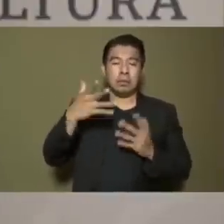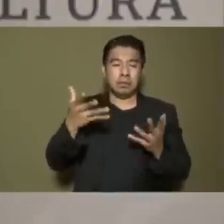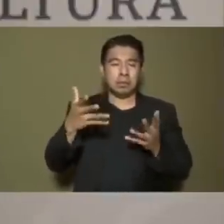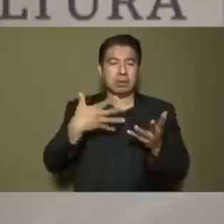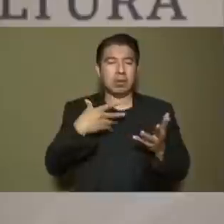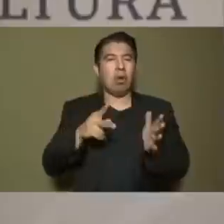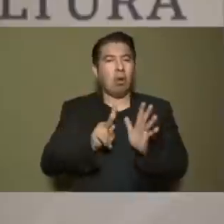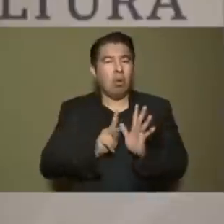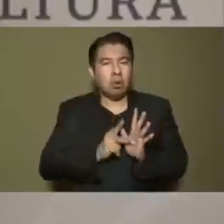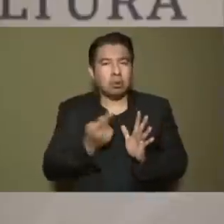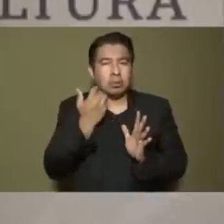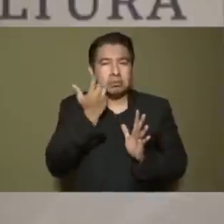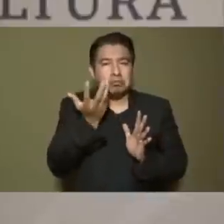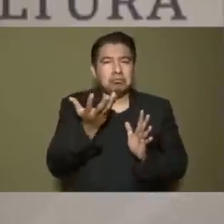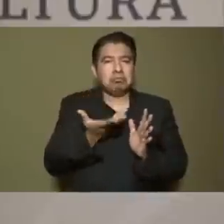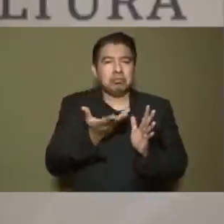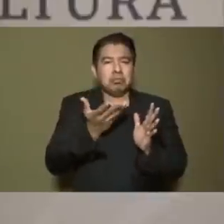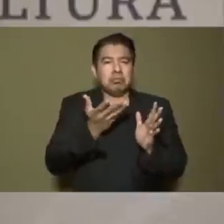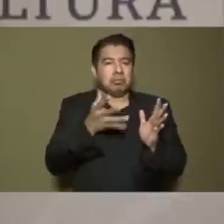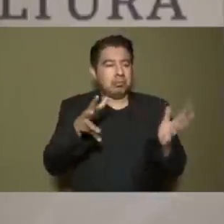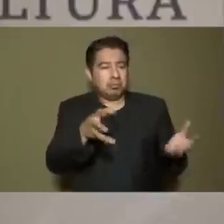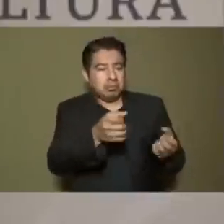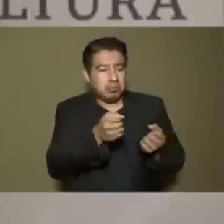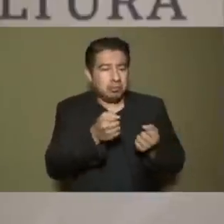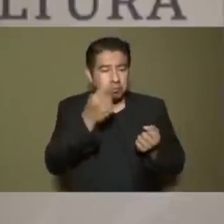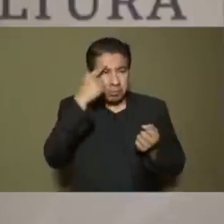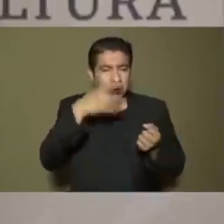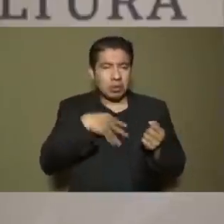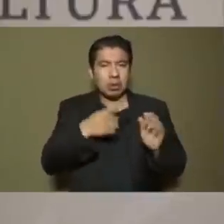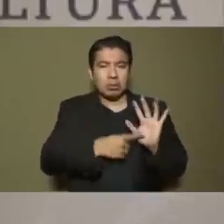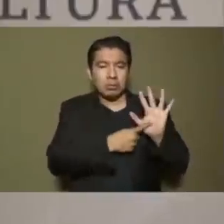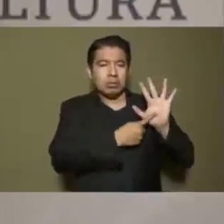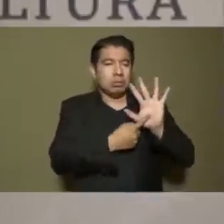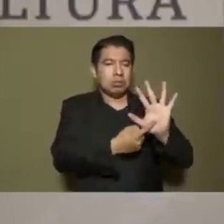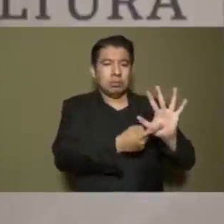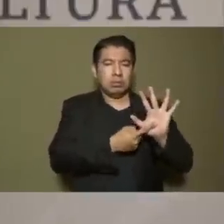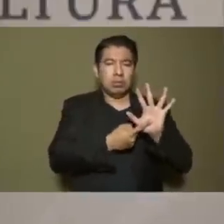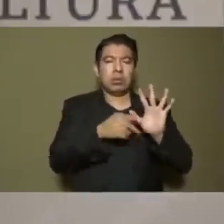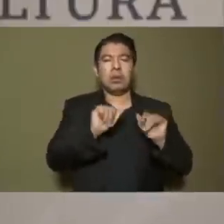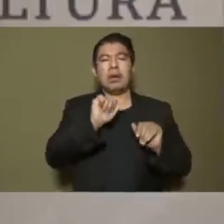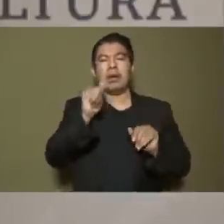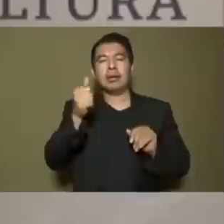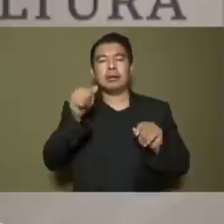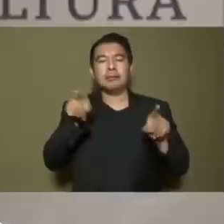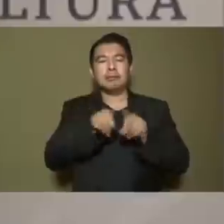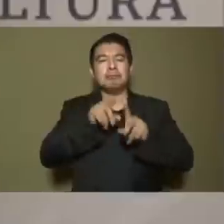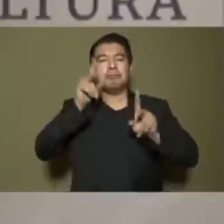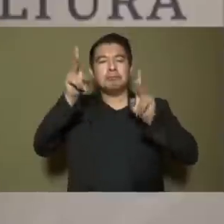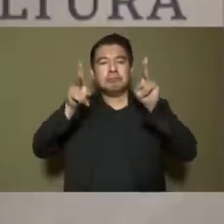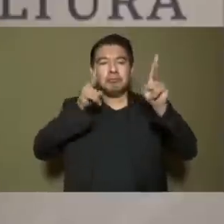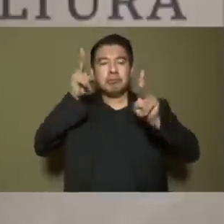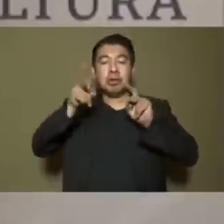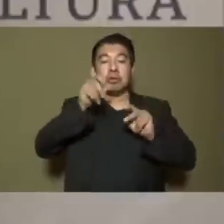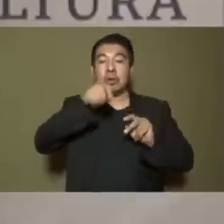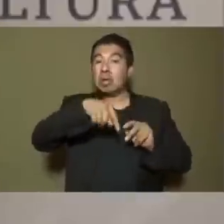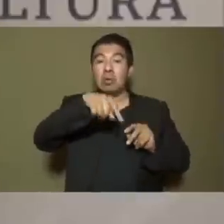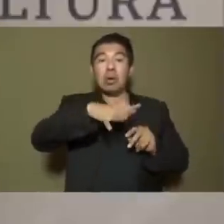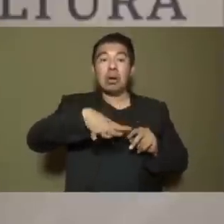recuperar esto que también fue visitado en su momento por el Che Guevara,